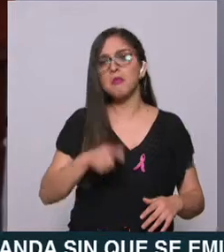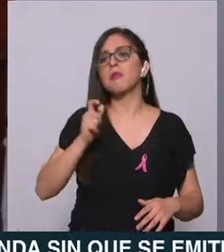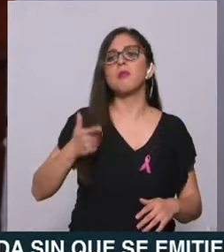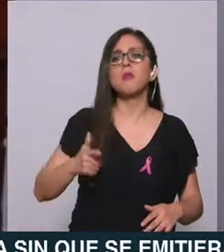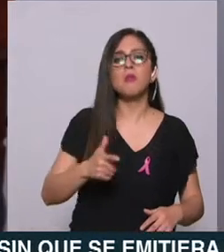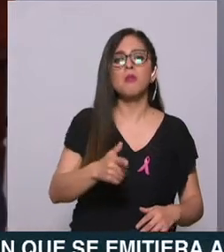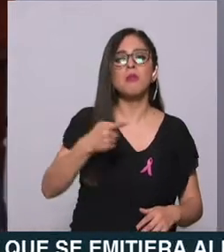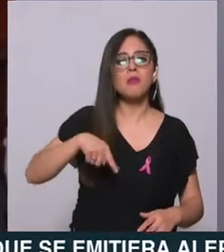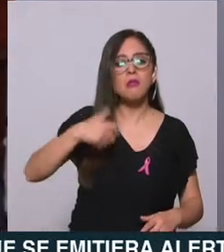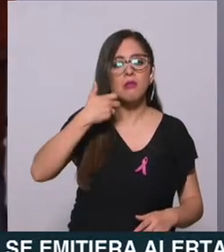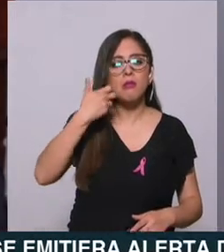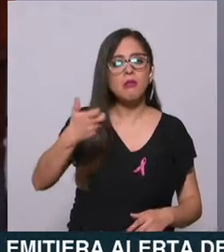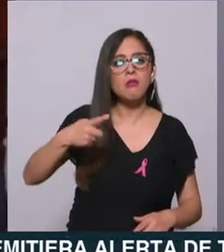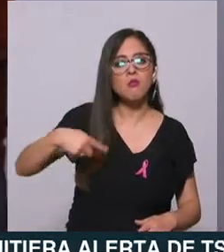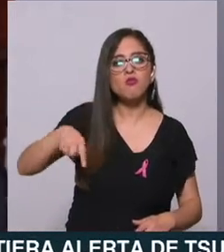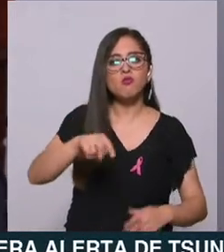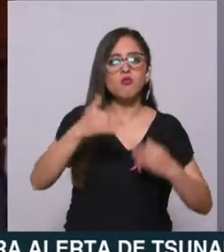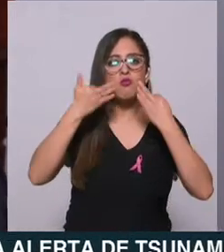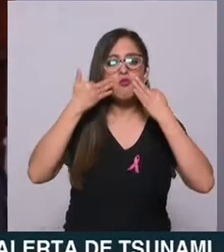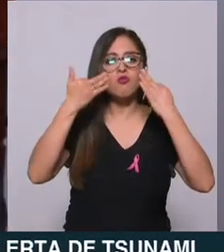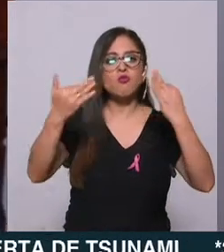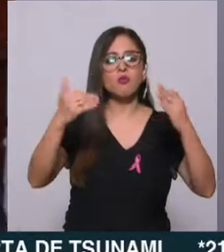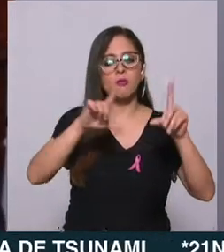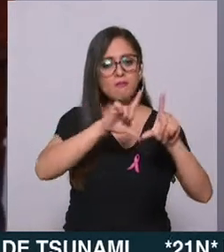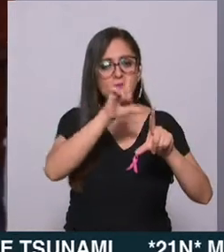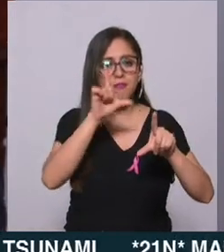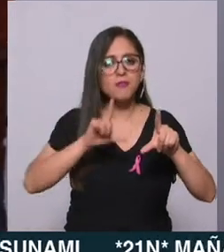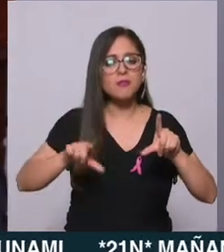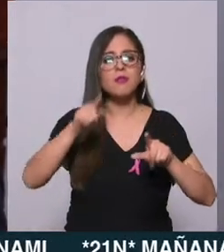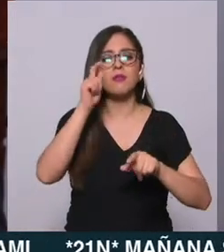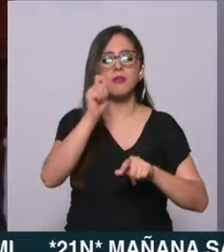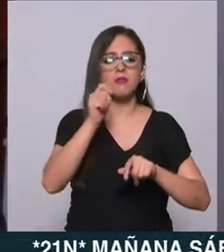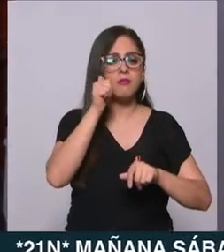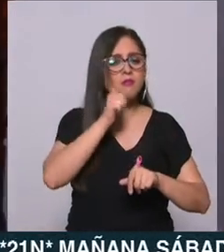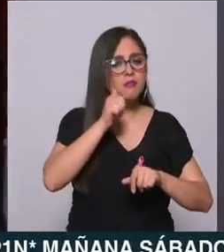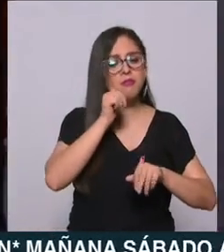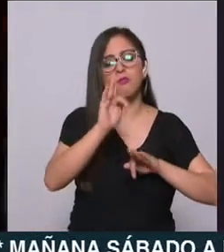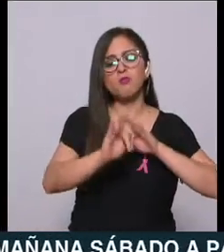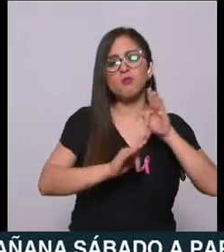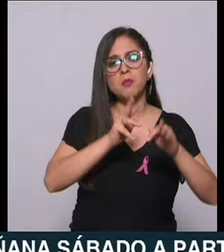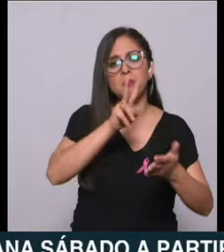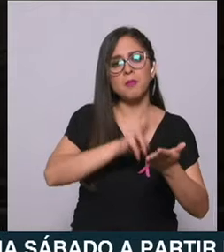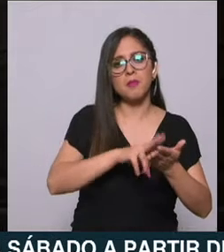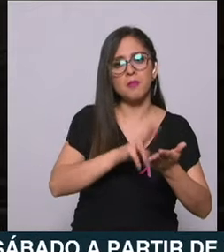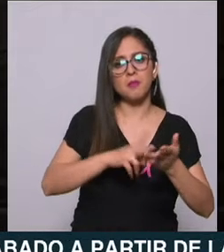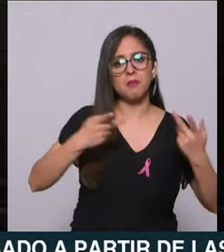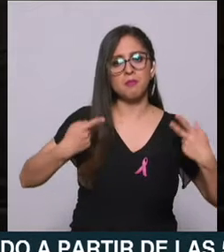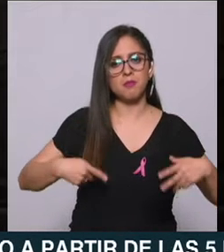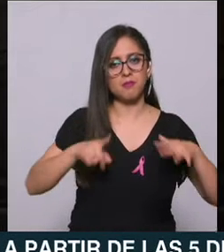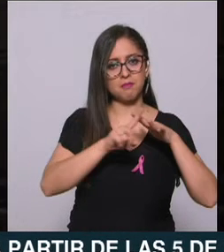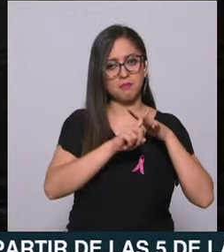queremos de verdad ser el ejemplo nacional de tratar con toda la dignidad a los migrantes.